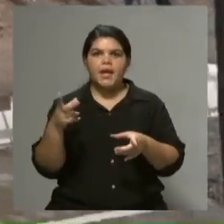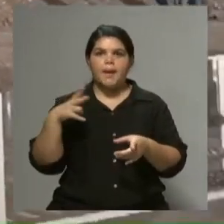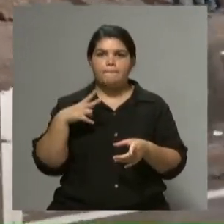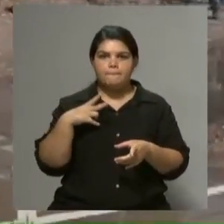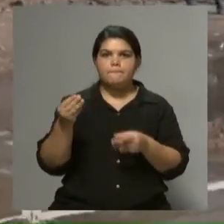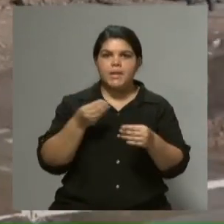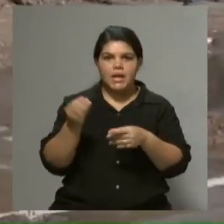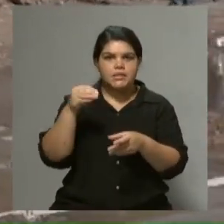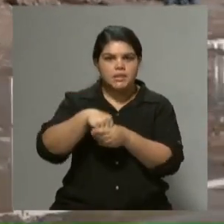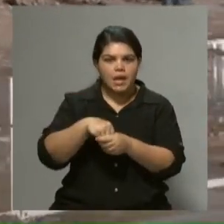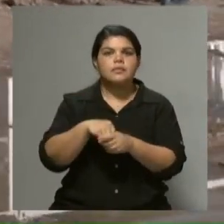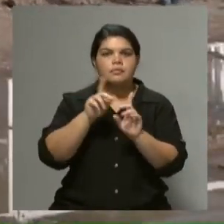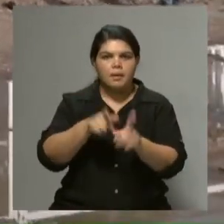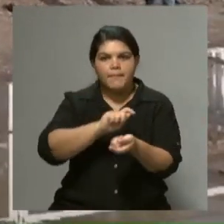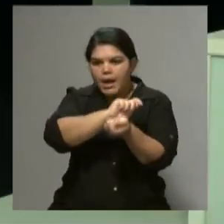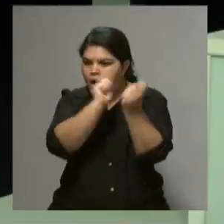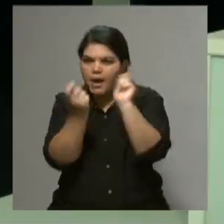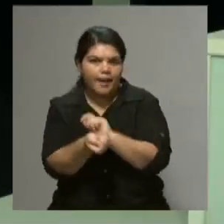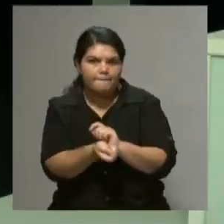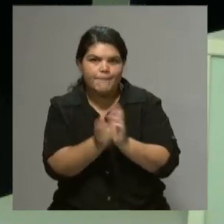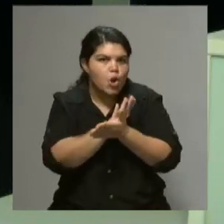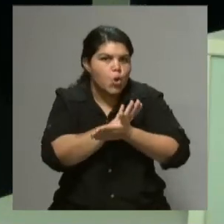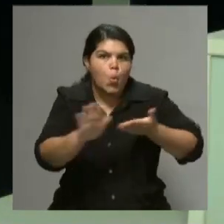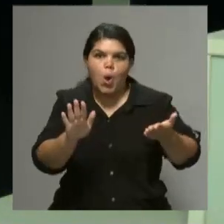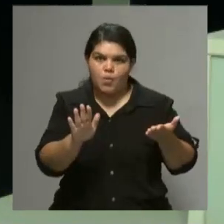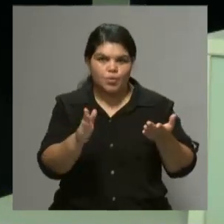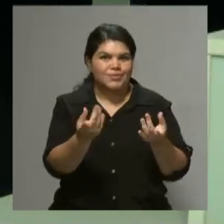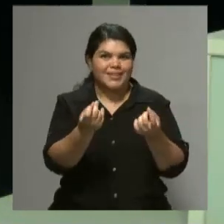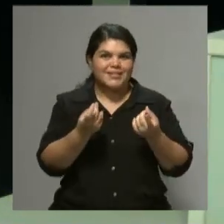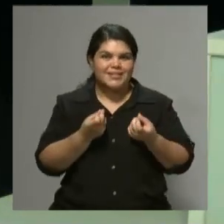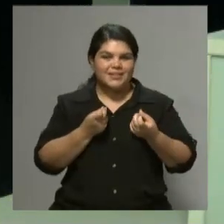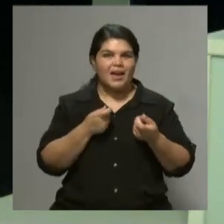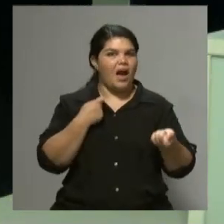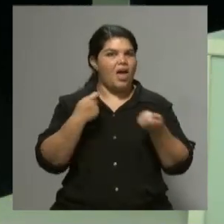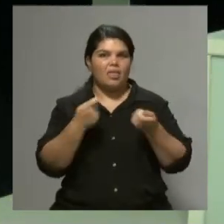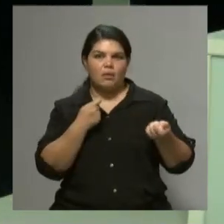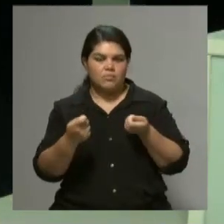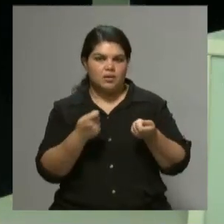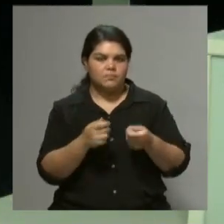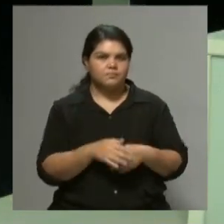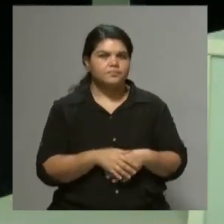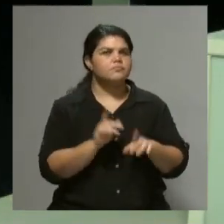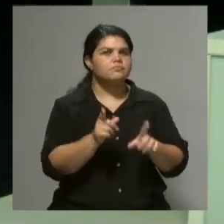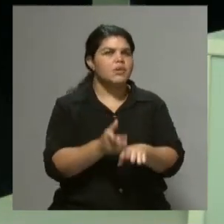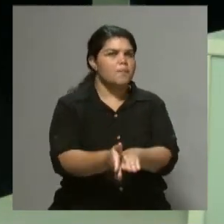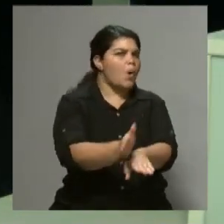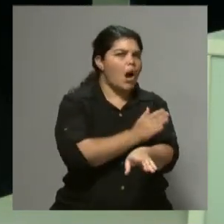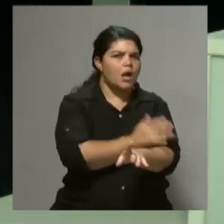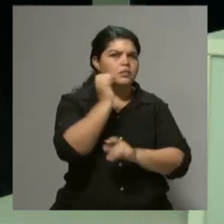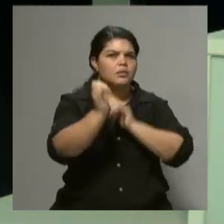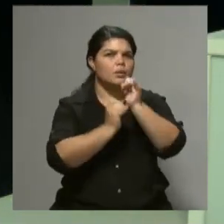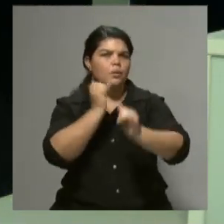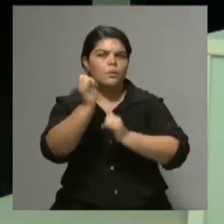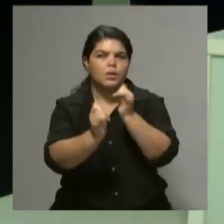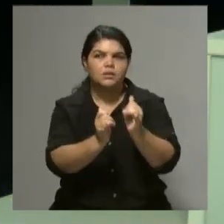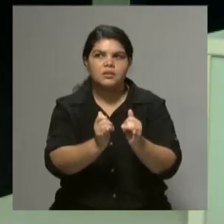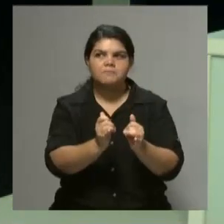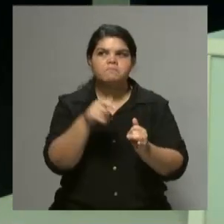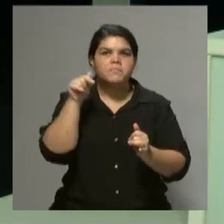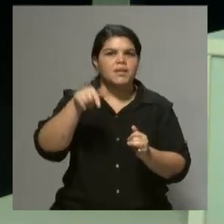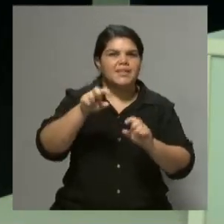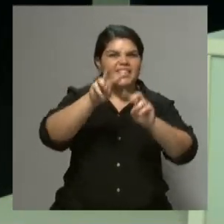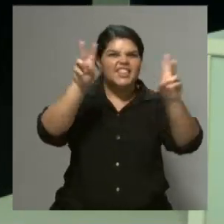todos. En esto de buscar, recién hablábamos, veíamos incluso esta cuestión de la experiencia, que es